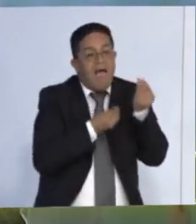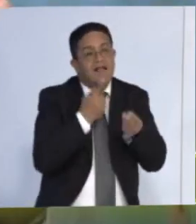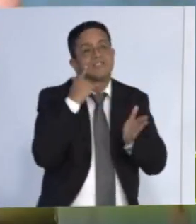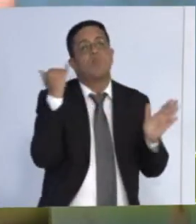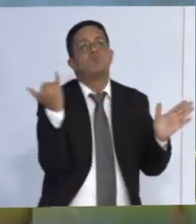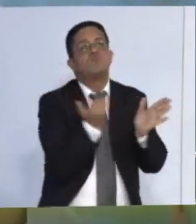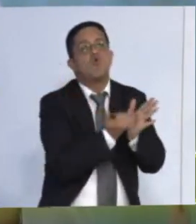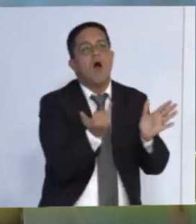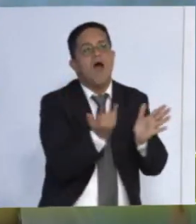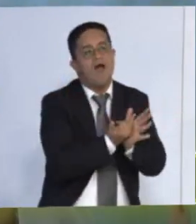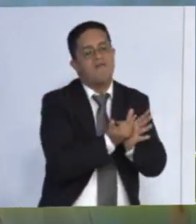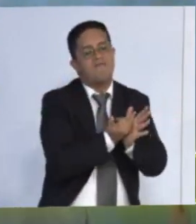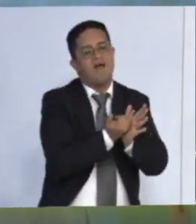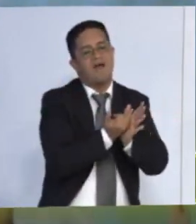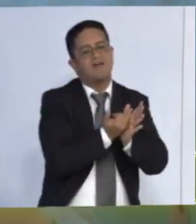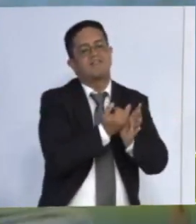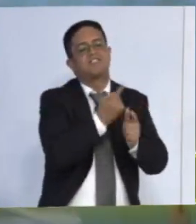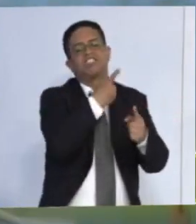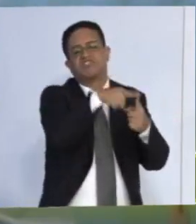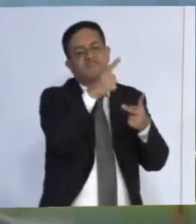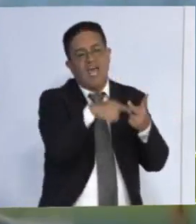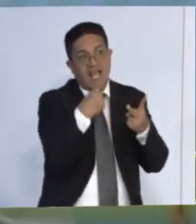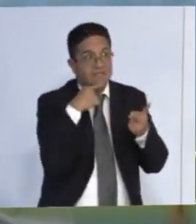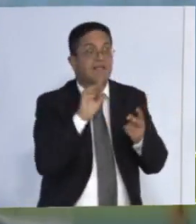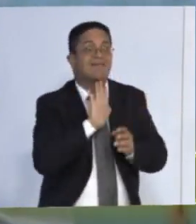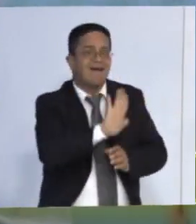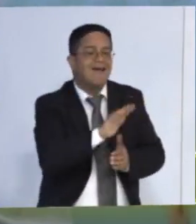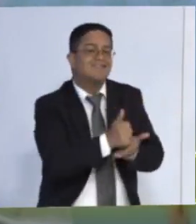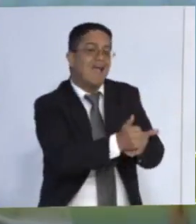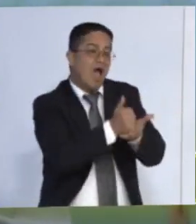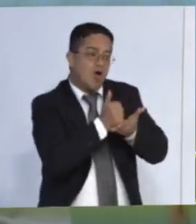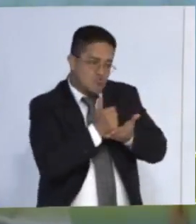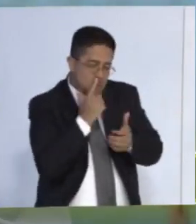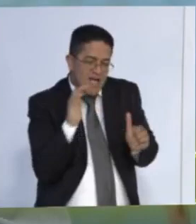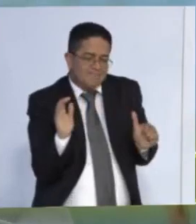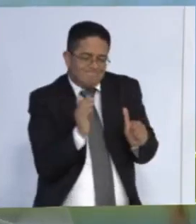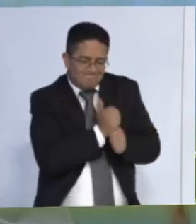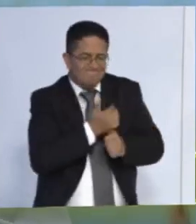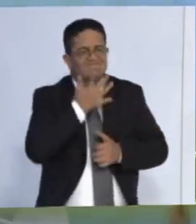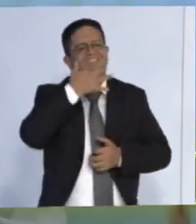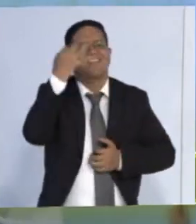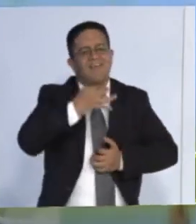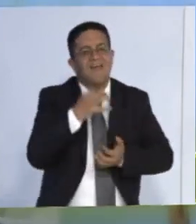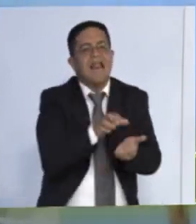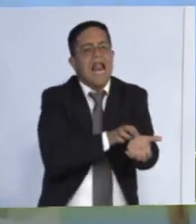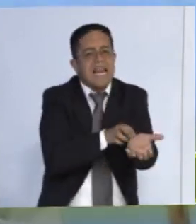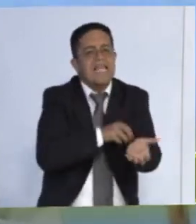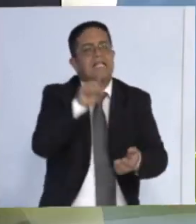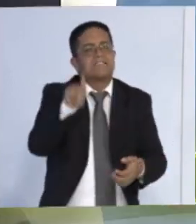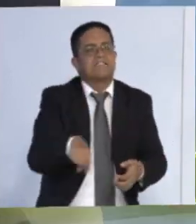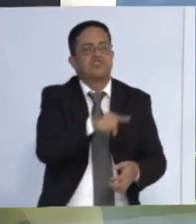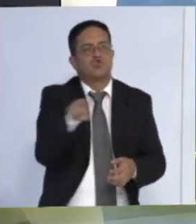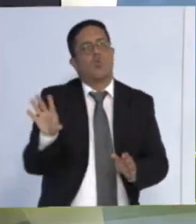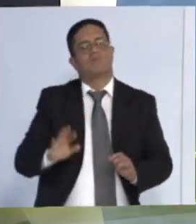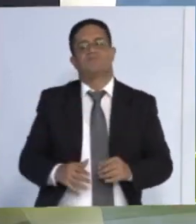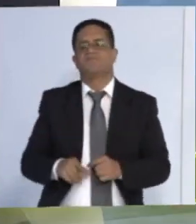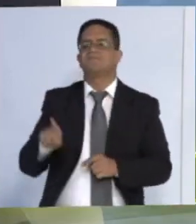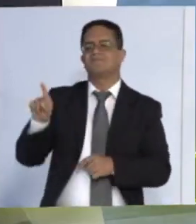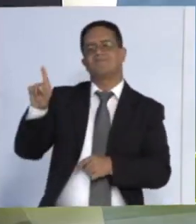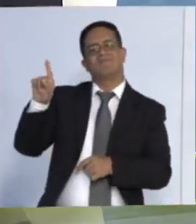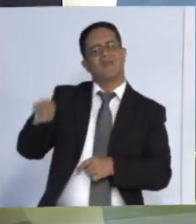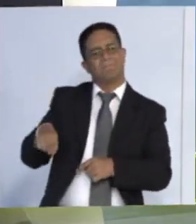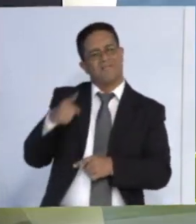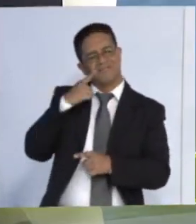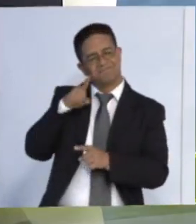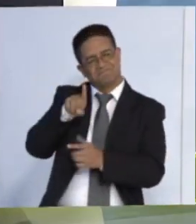o pruebas de otro índole que nos puedan ayudar a decir pues cuál es la real alergia del paciente. Muy bien, por acá nos preguntan también sobre